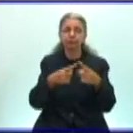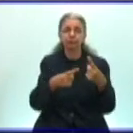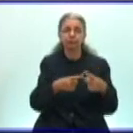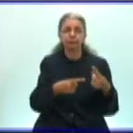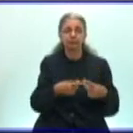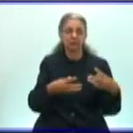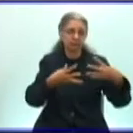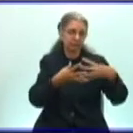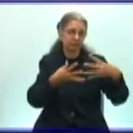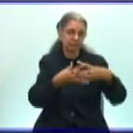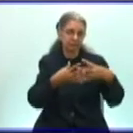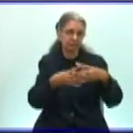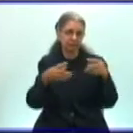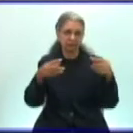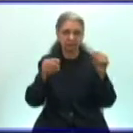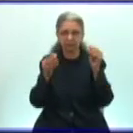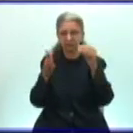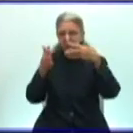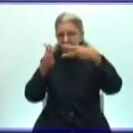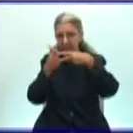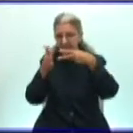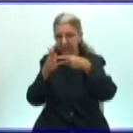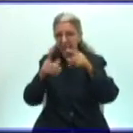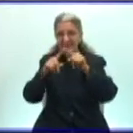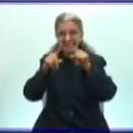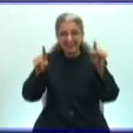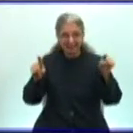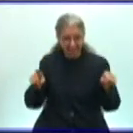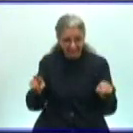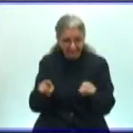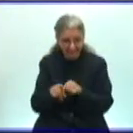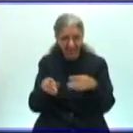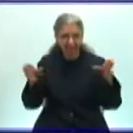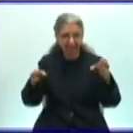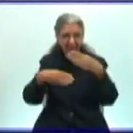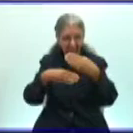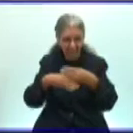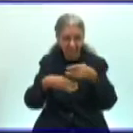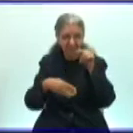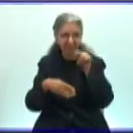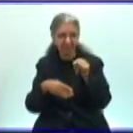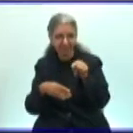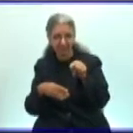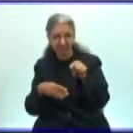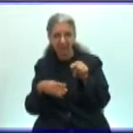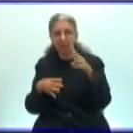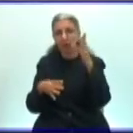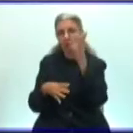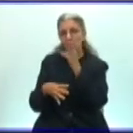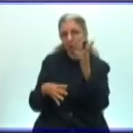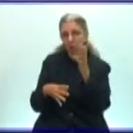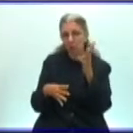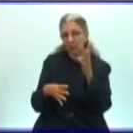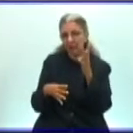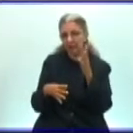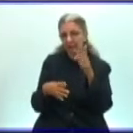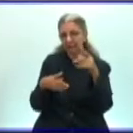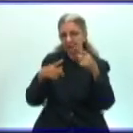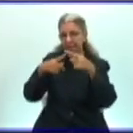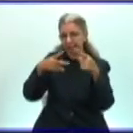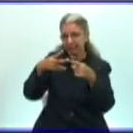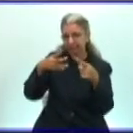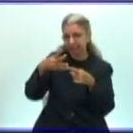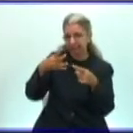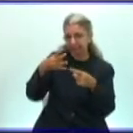conectados entre sí, formando una trayectoria cerrada, y que los circuitos eléctricos están compuestos de 4 componentes básicos. Ellos